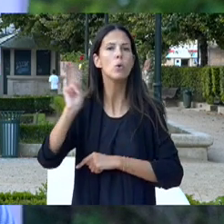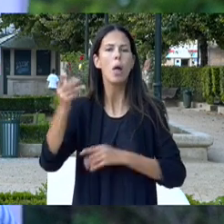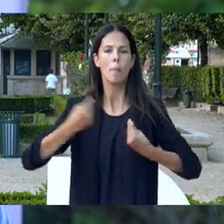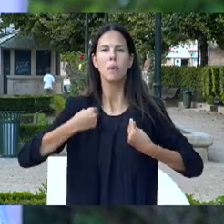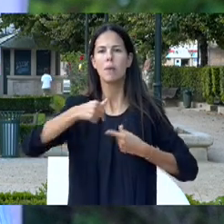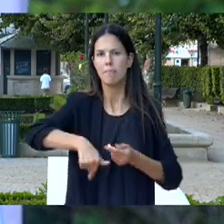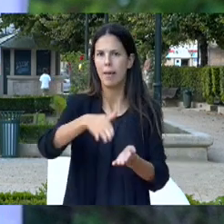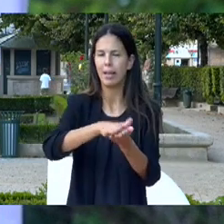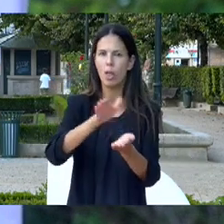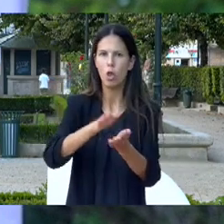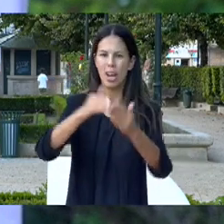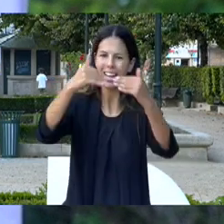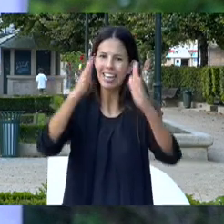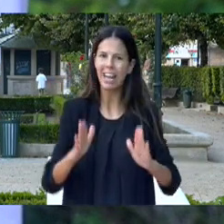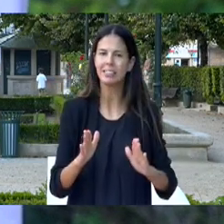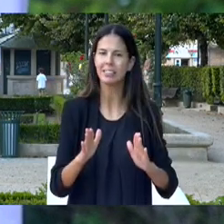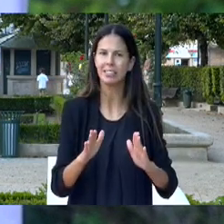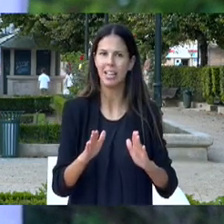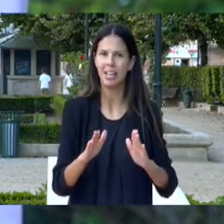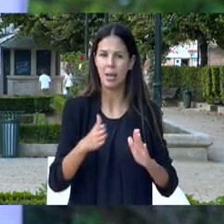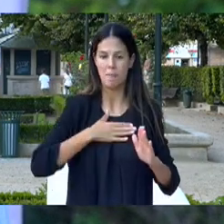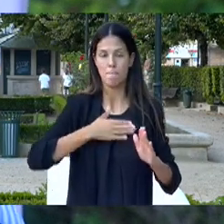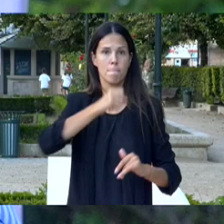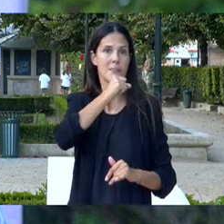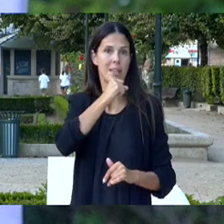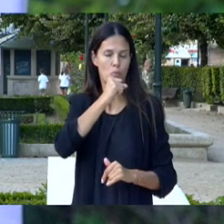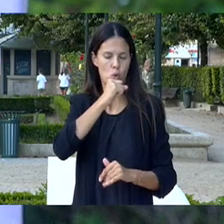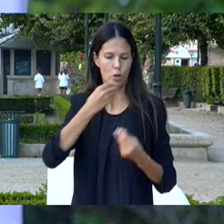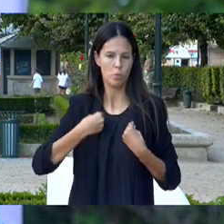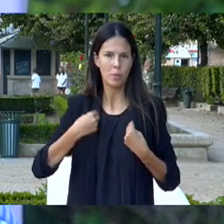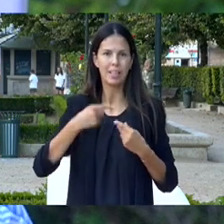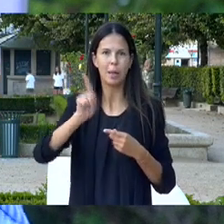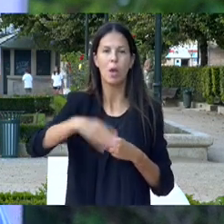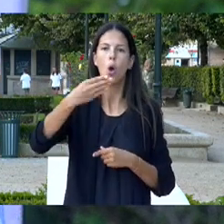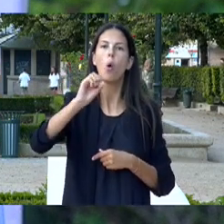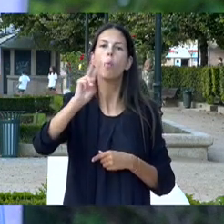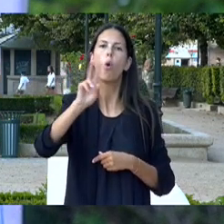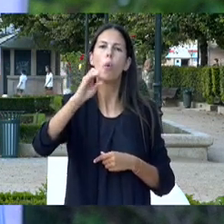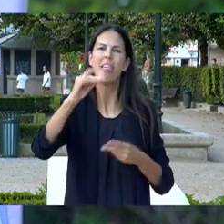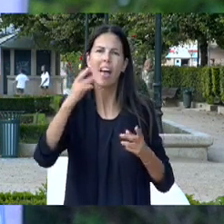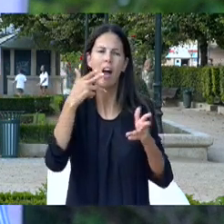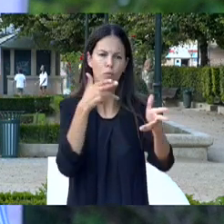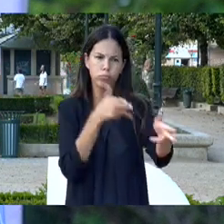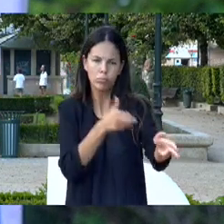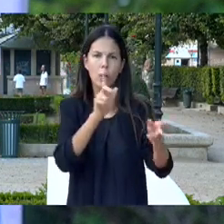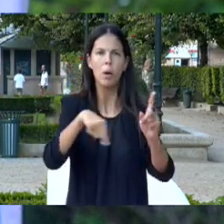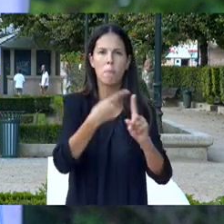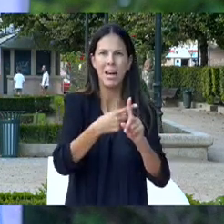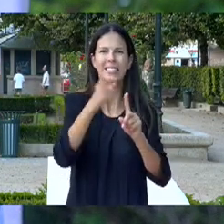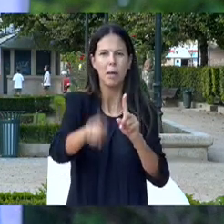aquí en Redondela na casa dos meus avós. Fusilan a Bóveda, fusilan tamén,